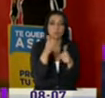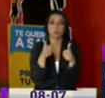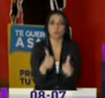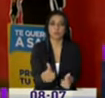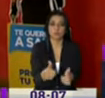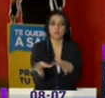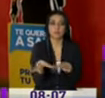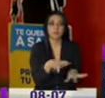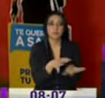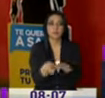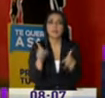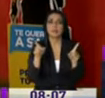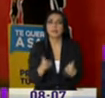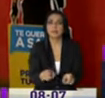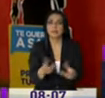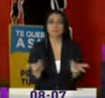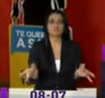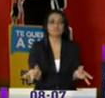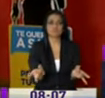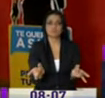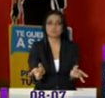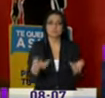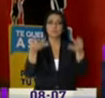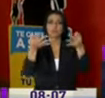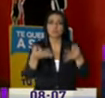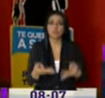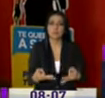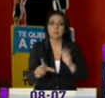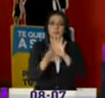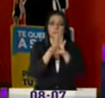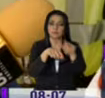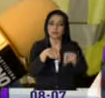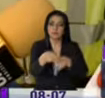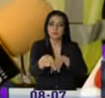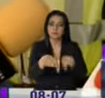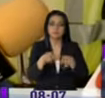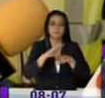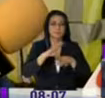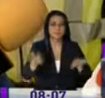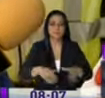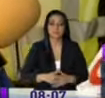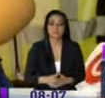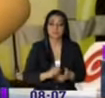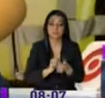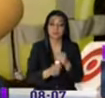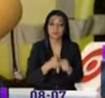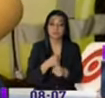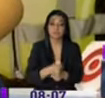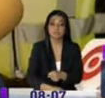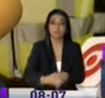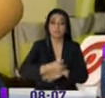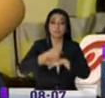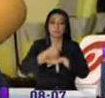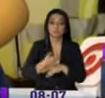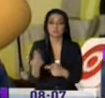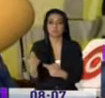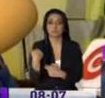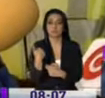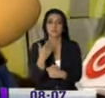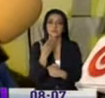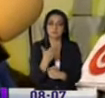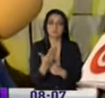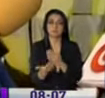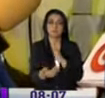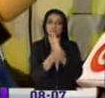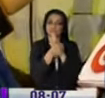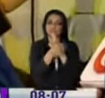prácticas que tienen que tener en el cumplimiento de la ley de tránsito. Año tras año las autoridades competentes nos dan